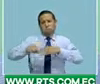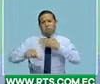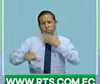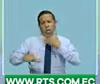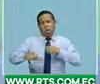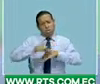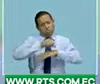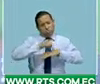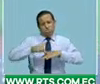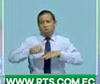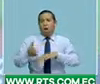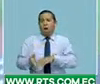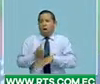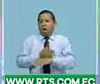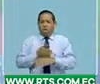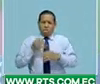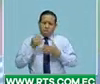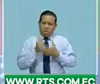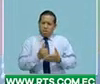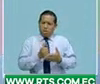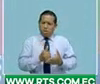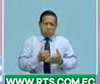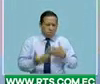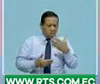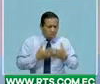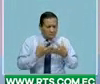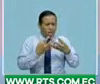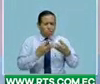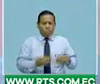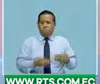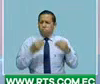todo el trabajo que hemos hecho se va a ir